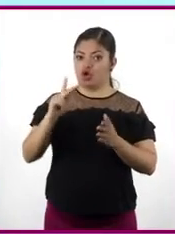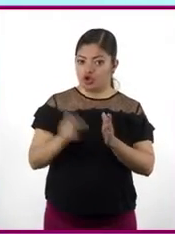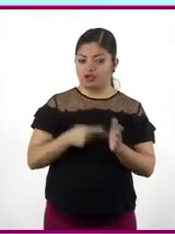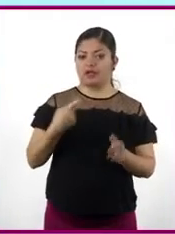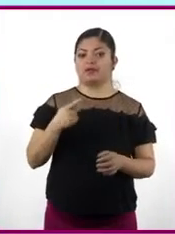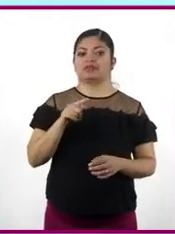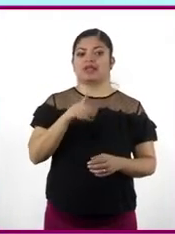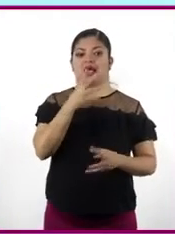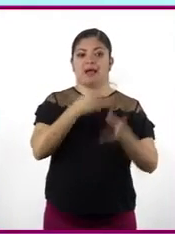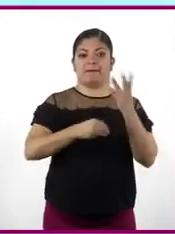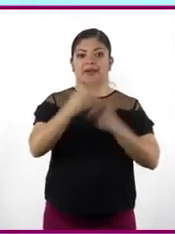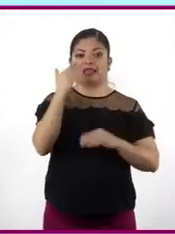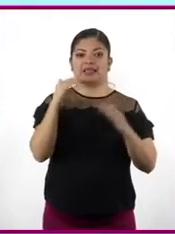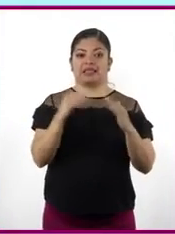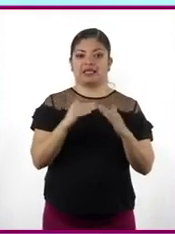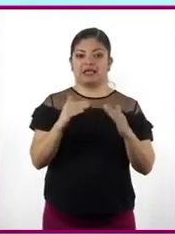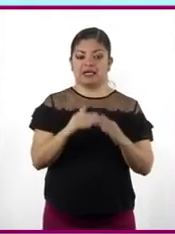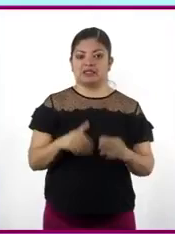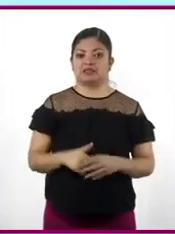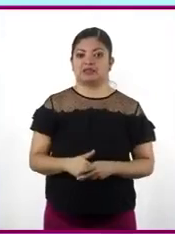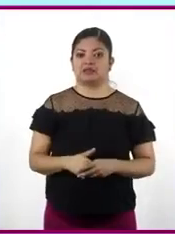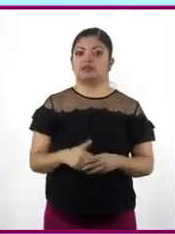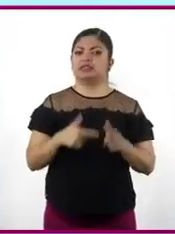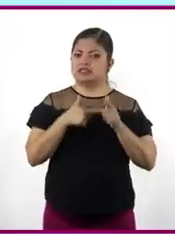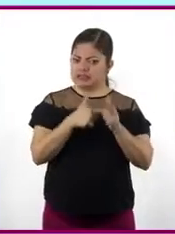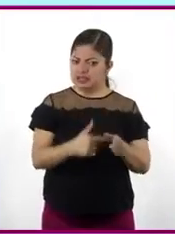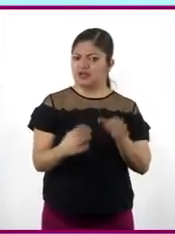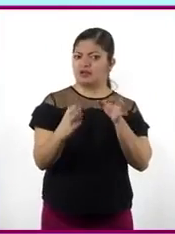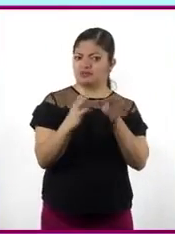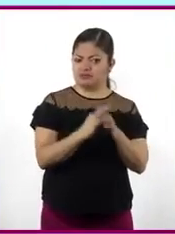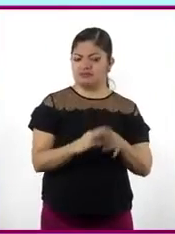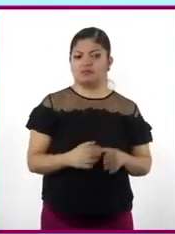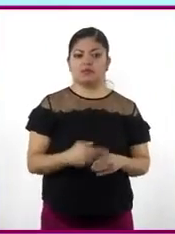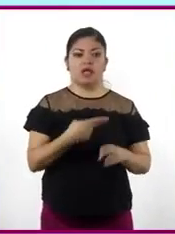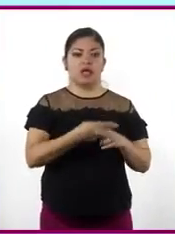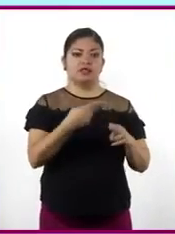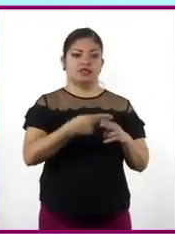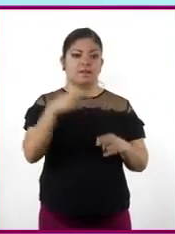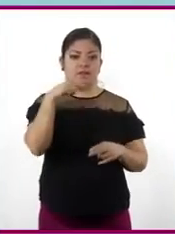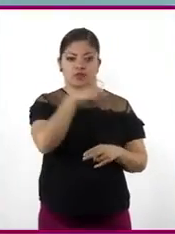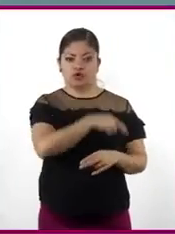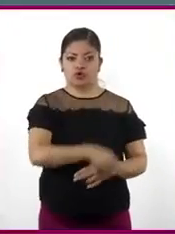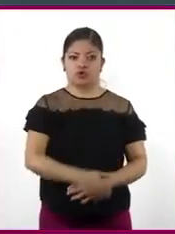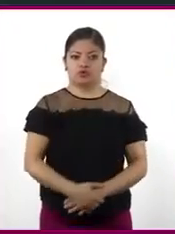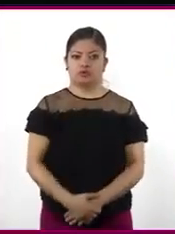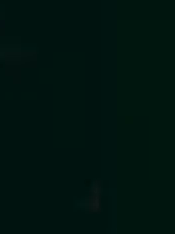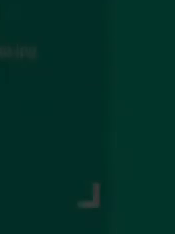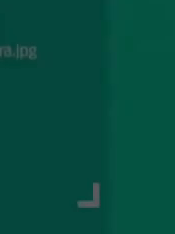programación de Aprende en Casa. Sigan en sintonía. Hasta pronto.